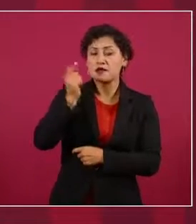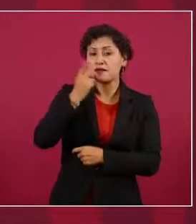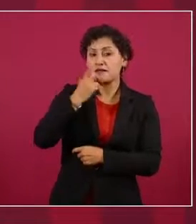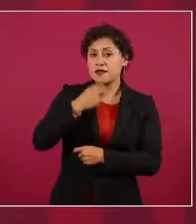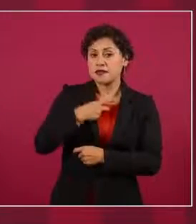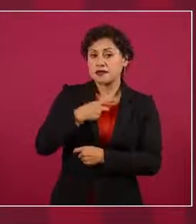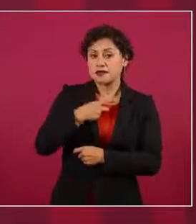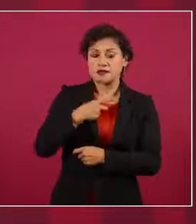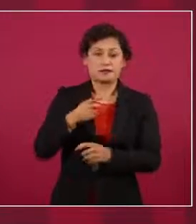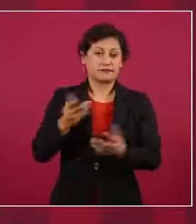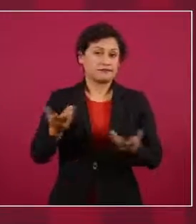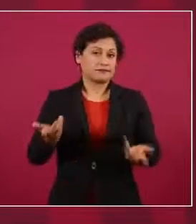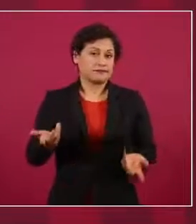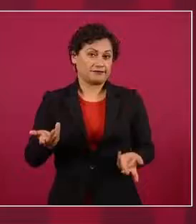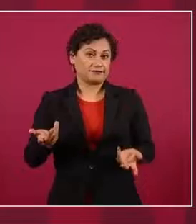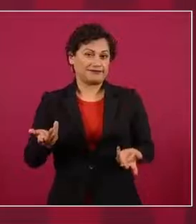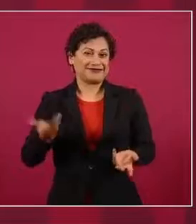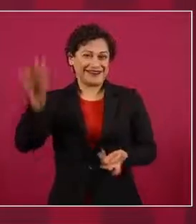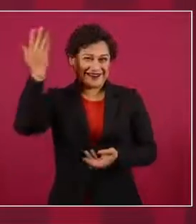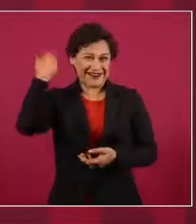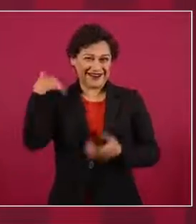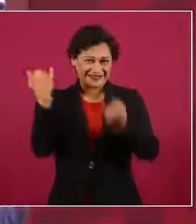nada más como lo hacían,